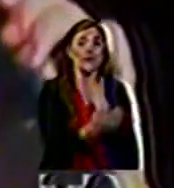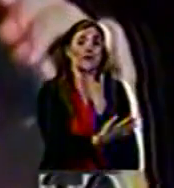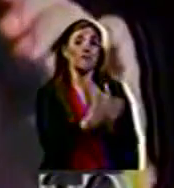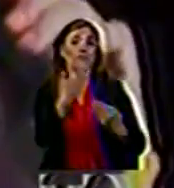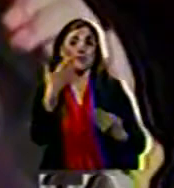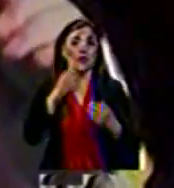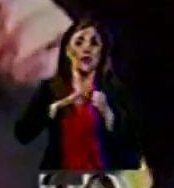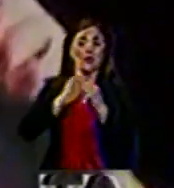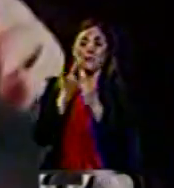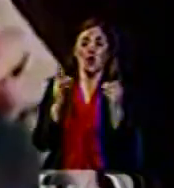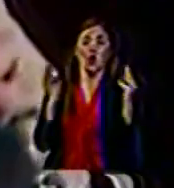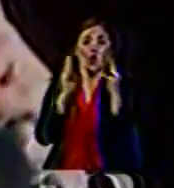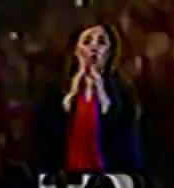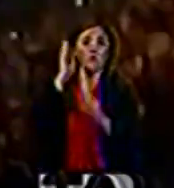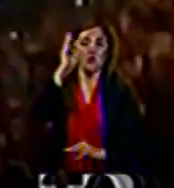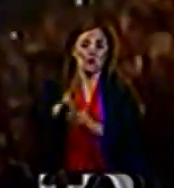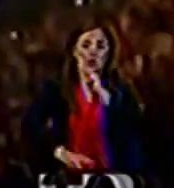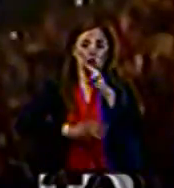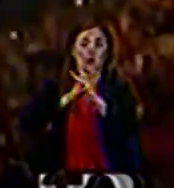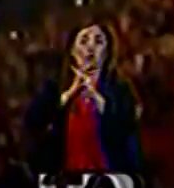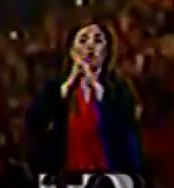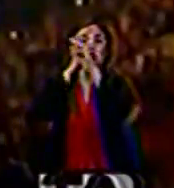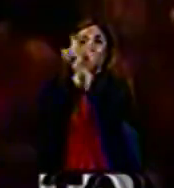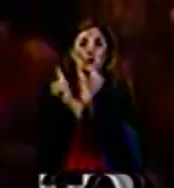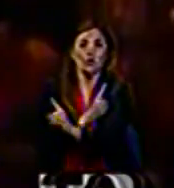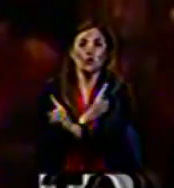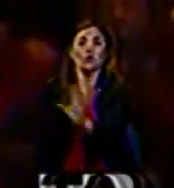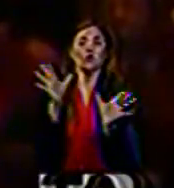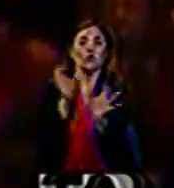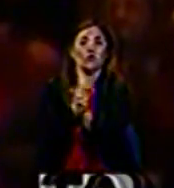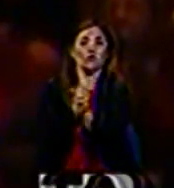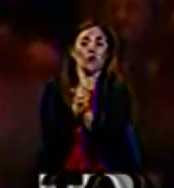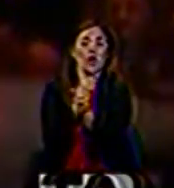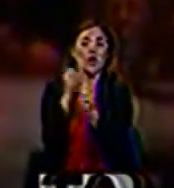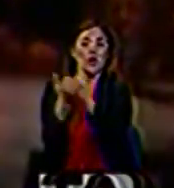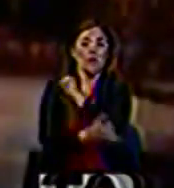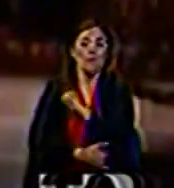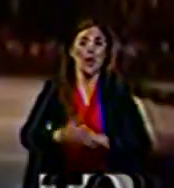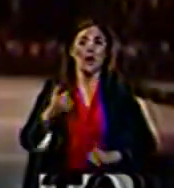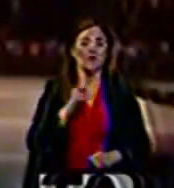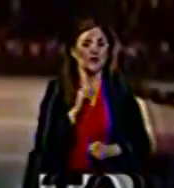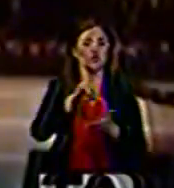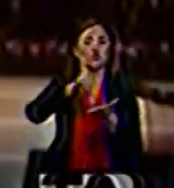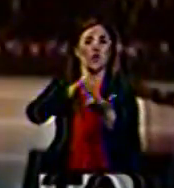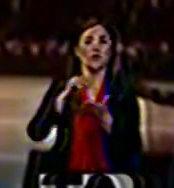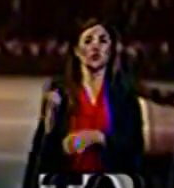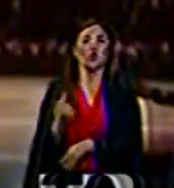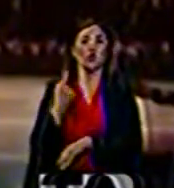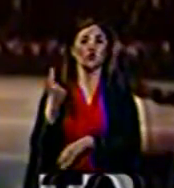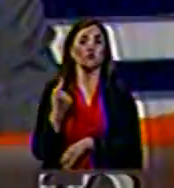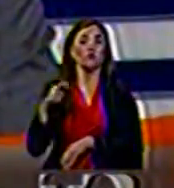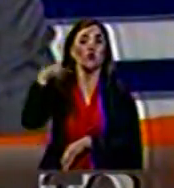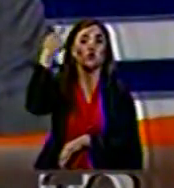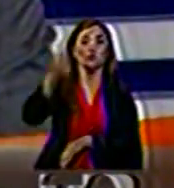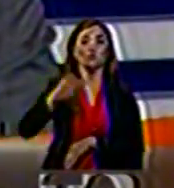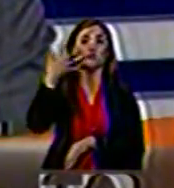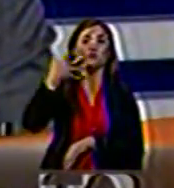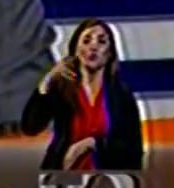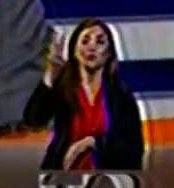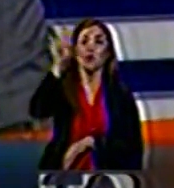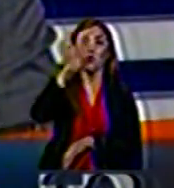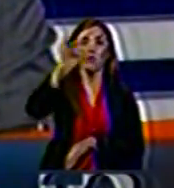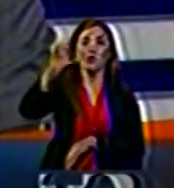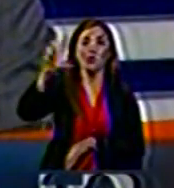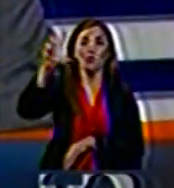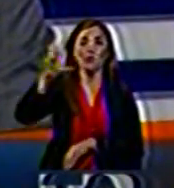a la primera cumbre mundial de discapacidades que se realizará en Londres el próximo 24 de julio. Lo que va a hacer